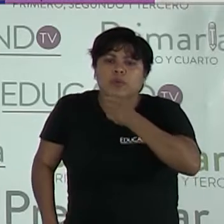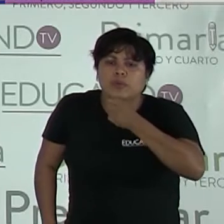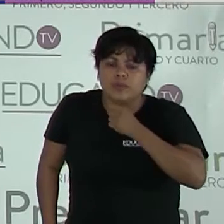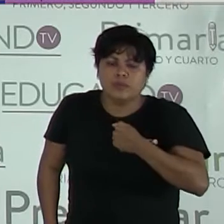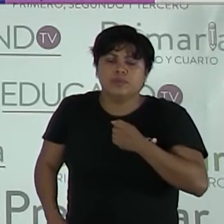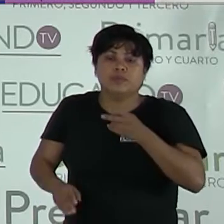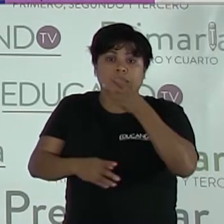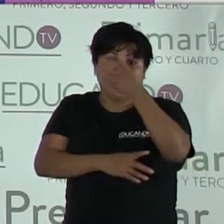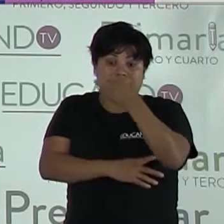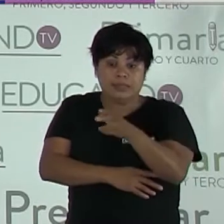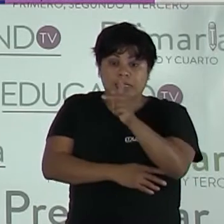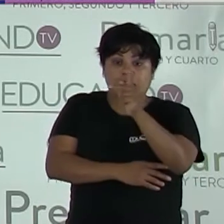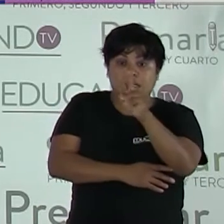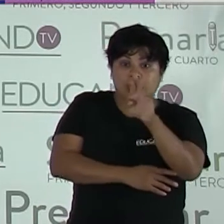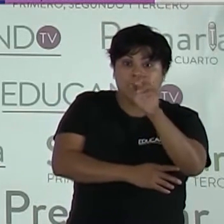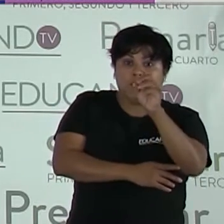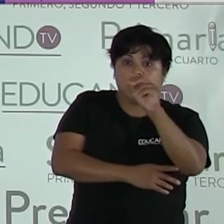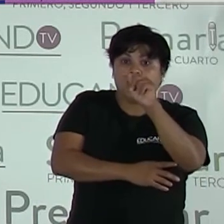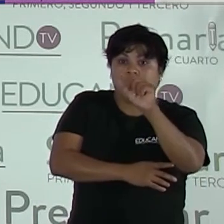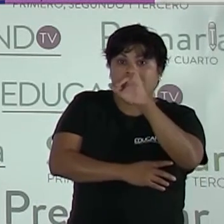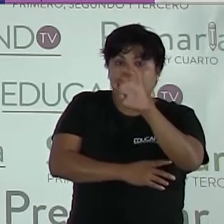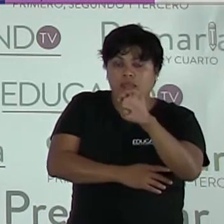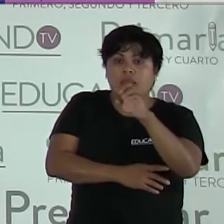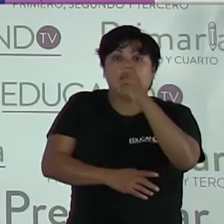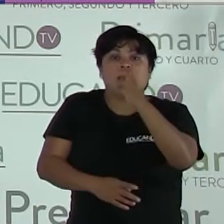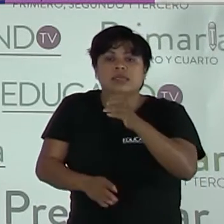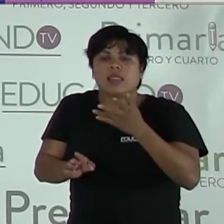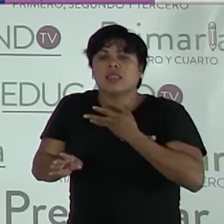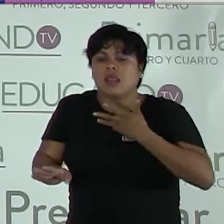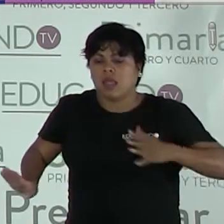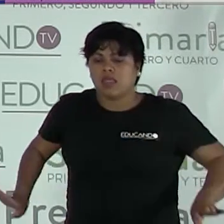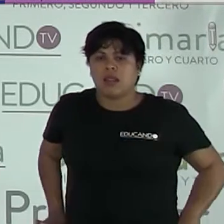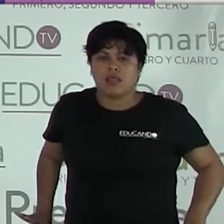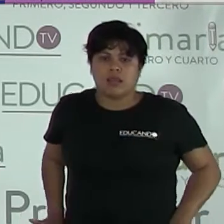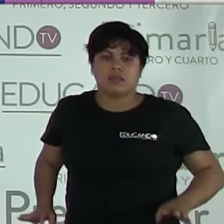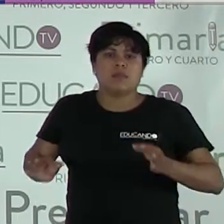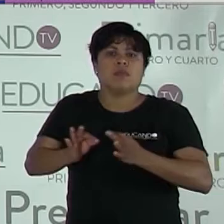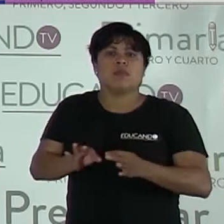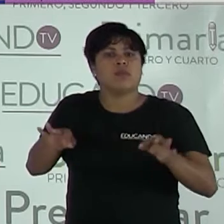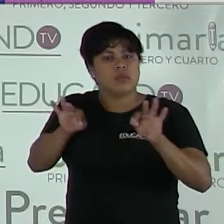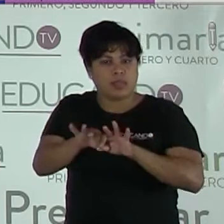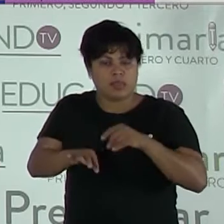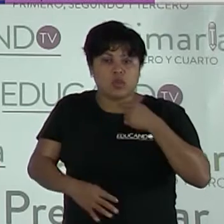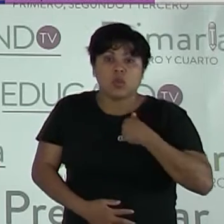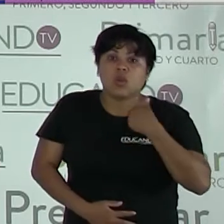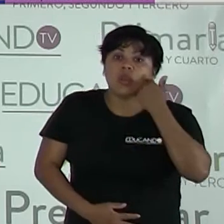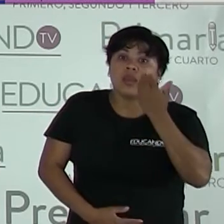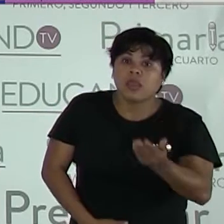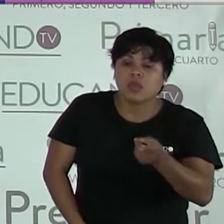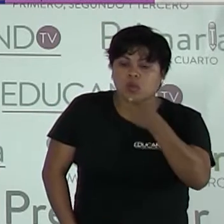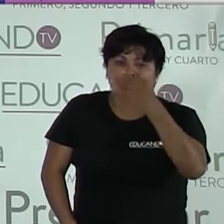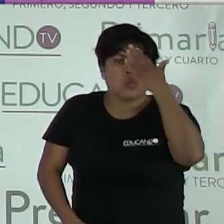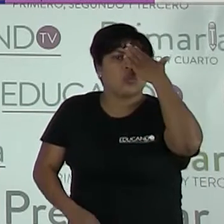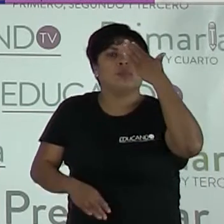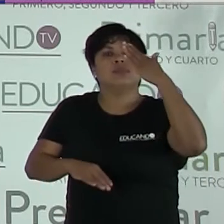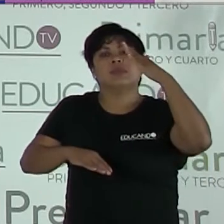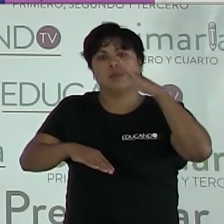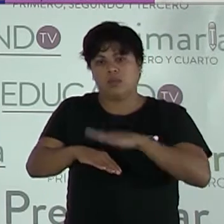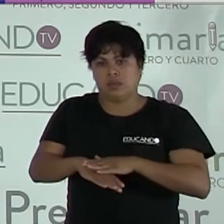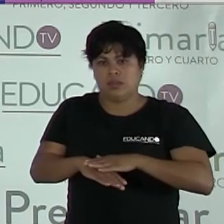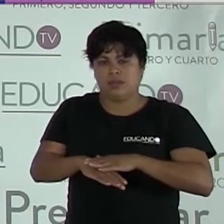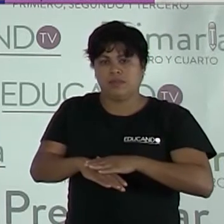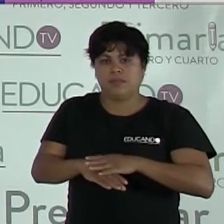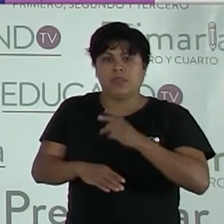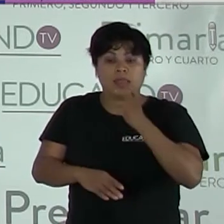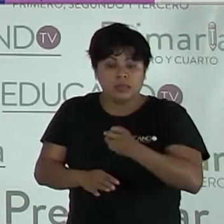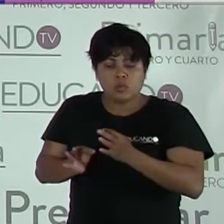exposición. Este reportaje tiene características muy importantes que sí quiero que tomes en cuenta y que